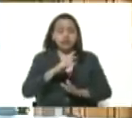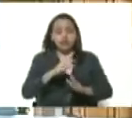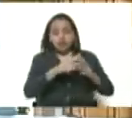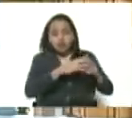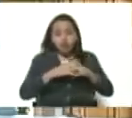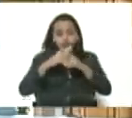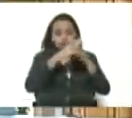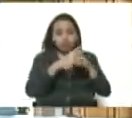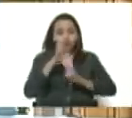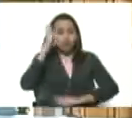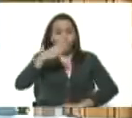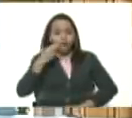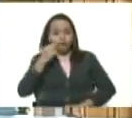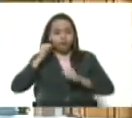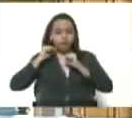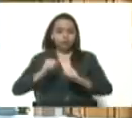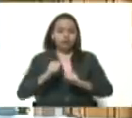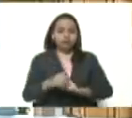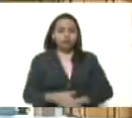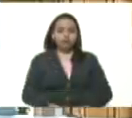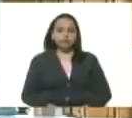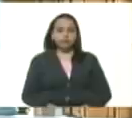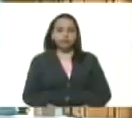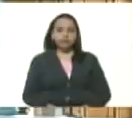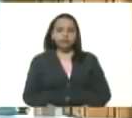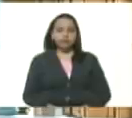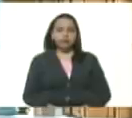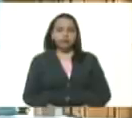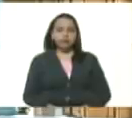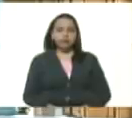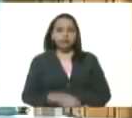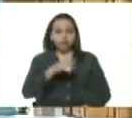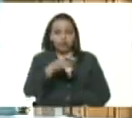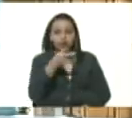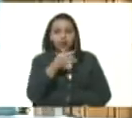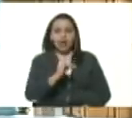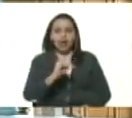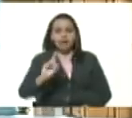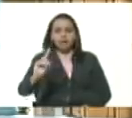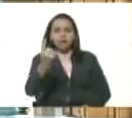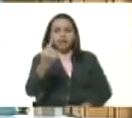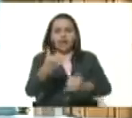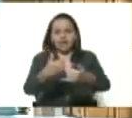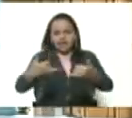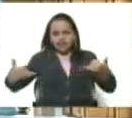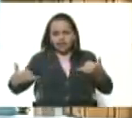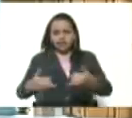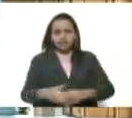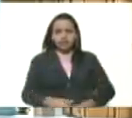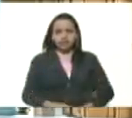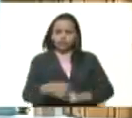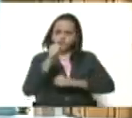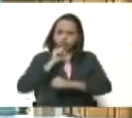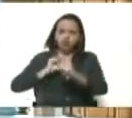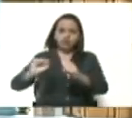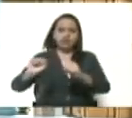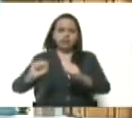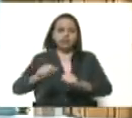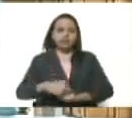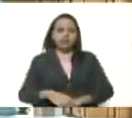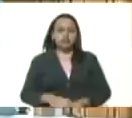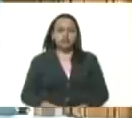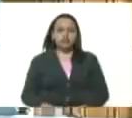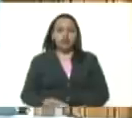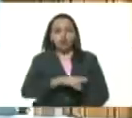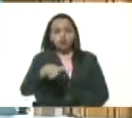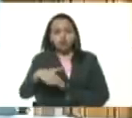Una juventud heroica. Y allí estaba, en la primera línea de combate y de mando,